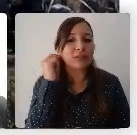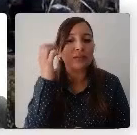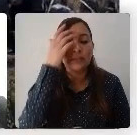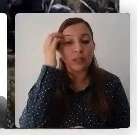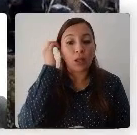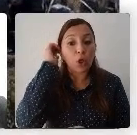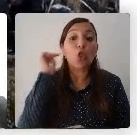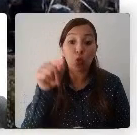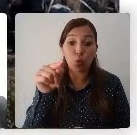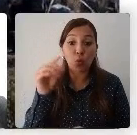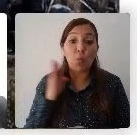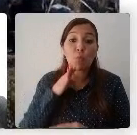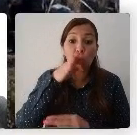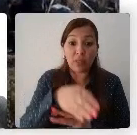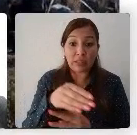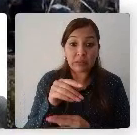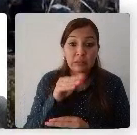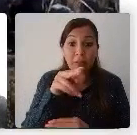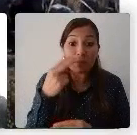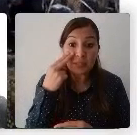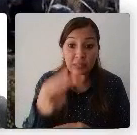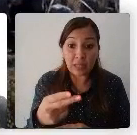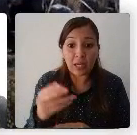tienen más de 20 alojamientos.